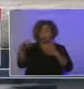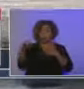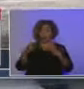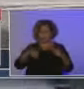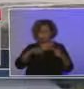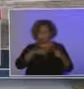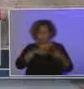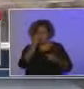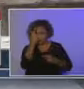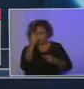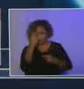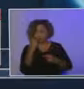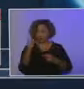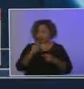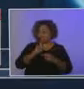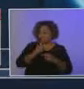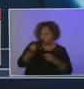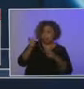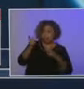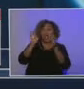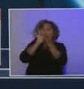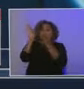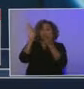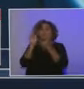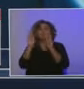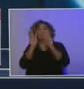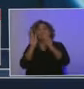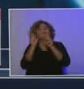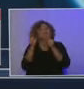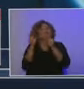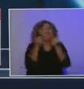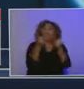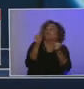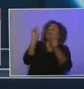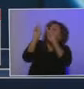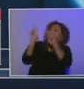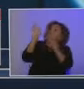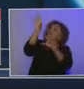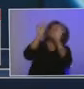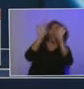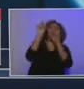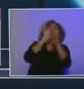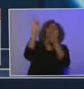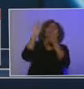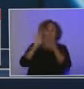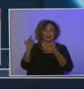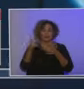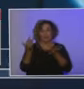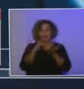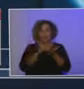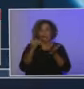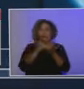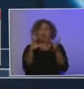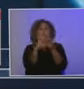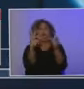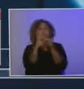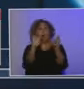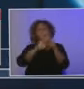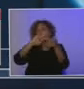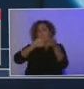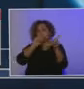que comprársela por fe porque nadie fue a contar los toldos. Fue una especie de número mágico que se siguió repitiendo en el país como si fuera un